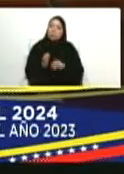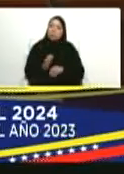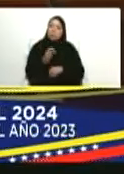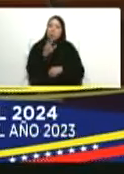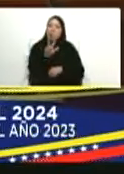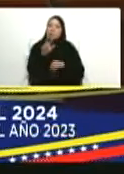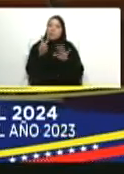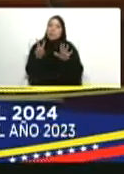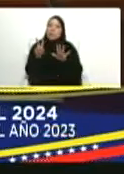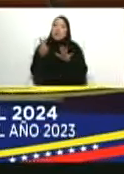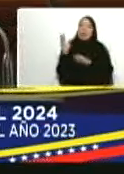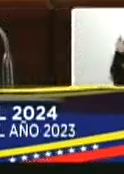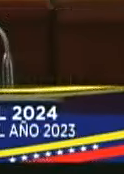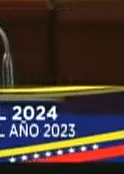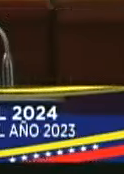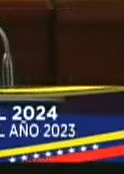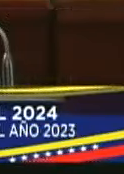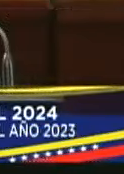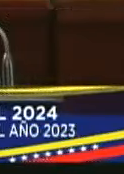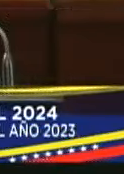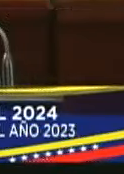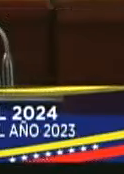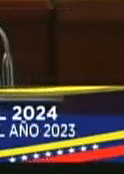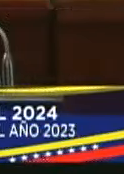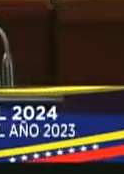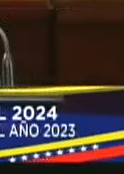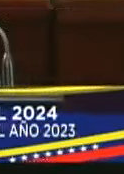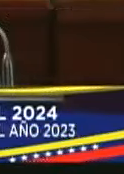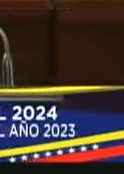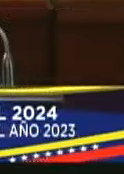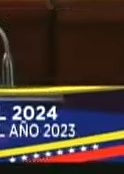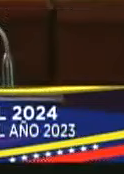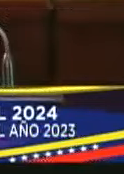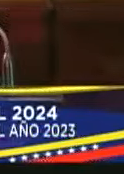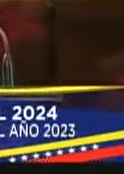219.887 audiencias, lo que significó un incremento del